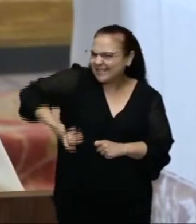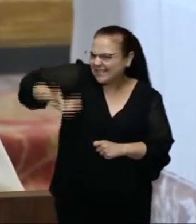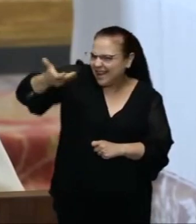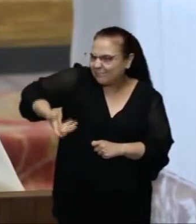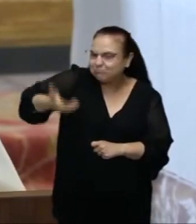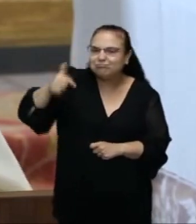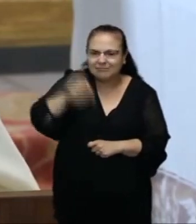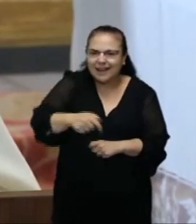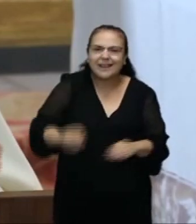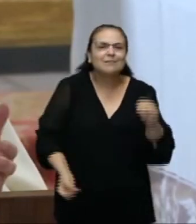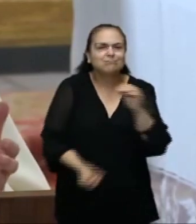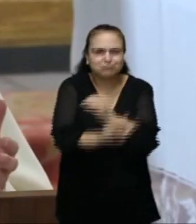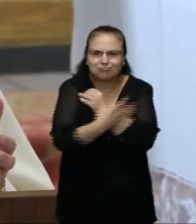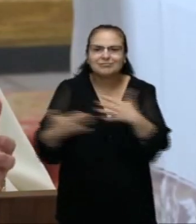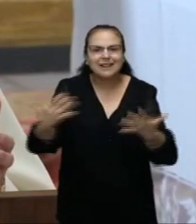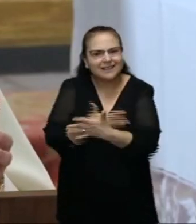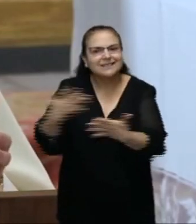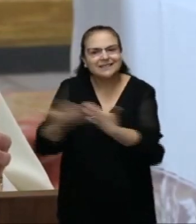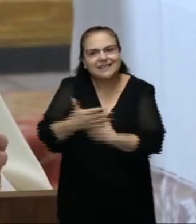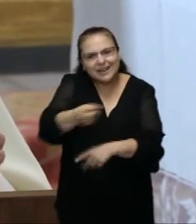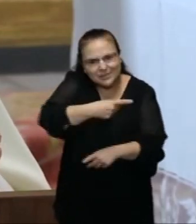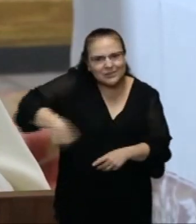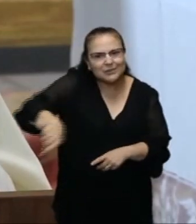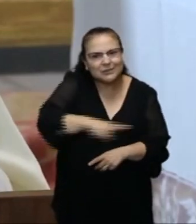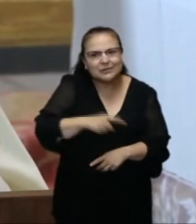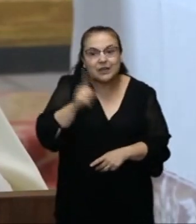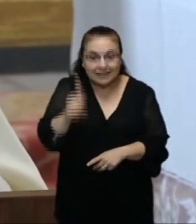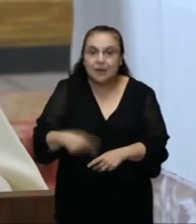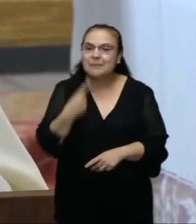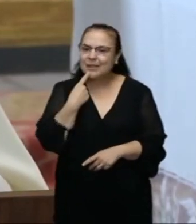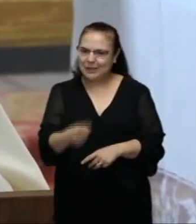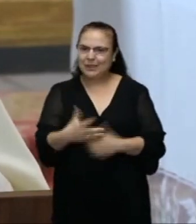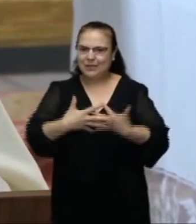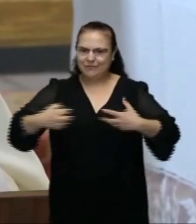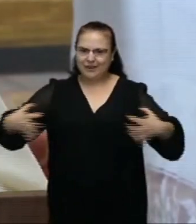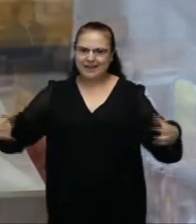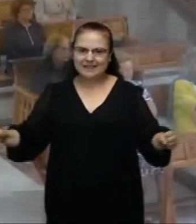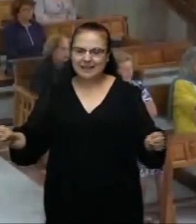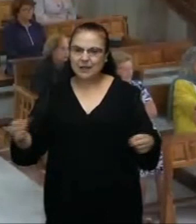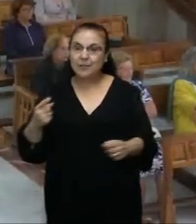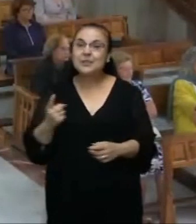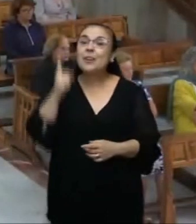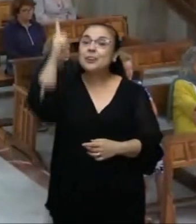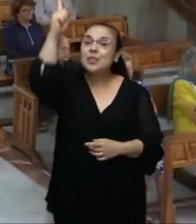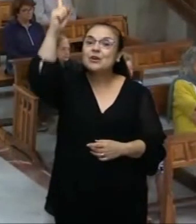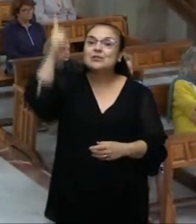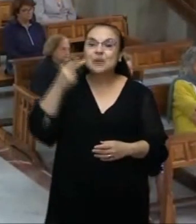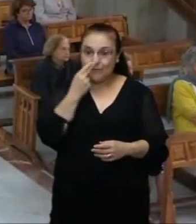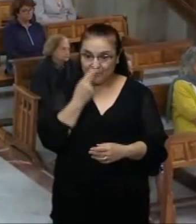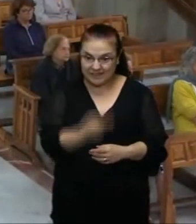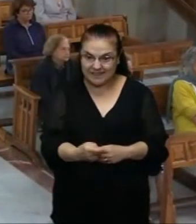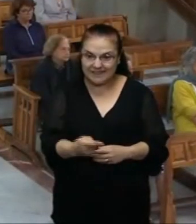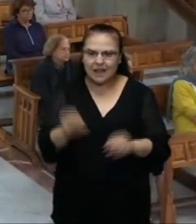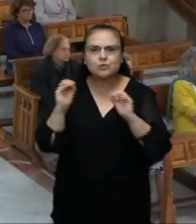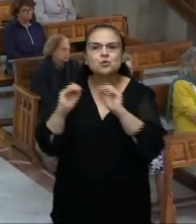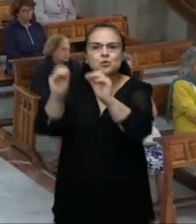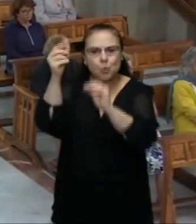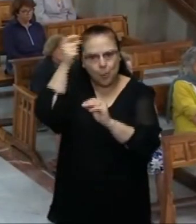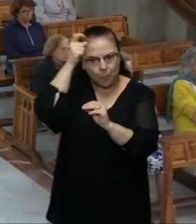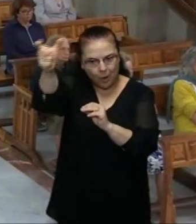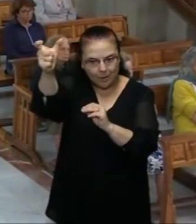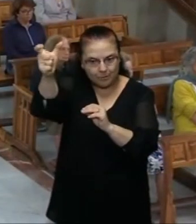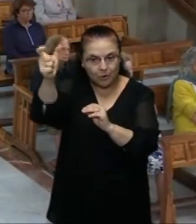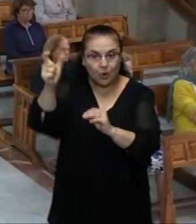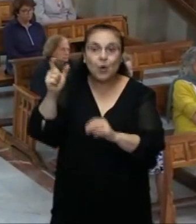nosotros. Y la segunda frase que dicen: Dios ha visitado a su pueblo. Dios